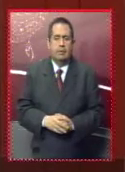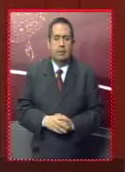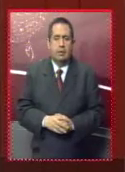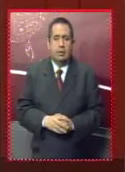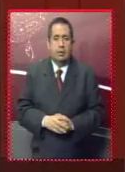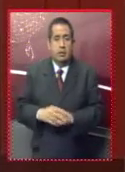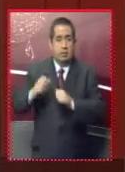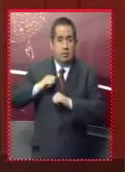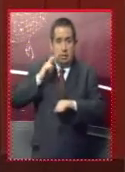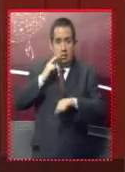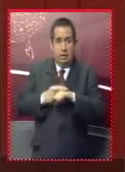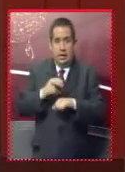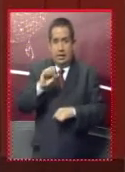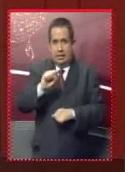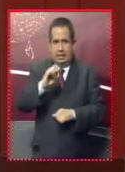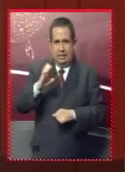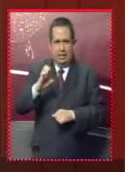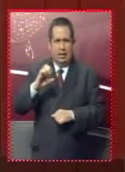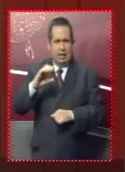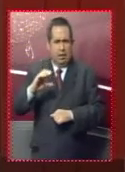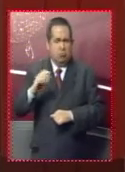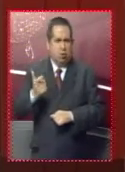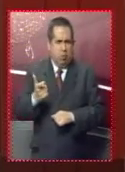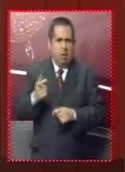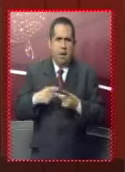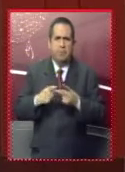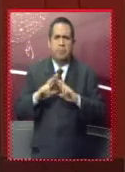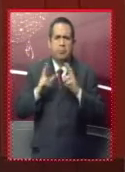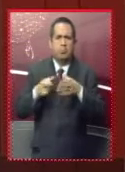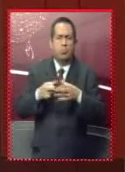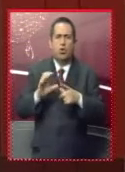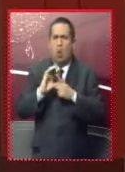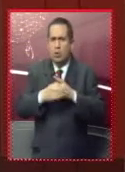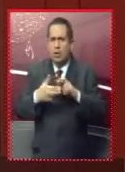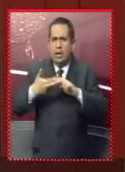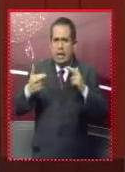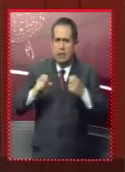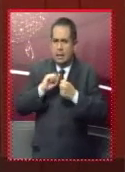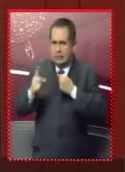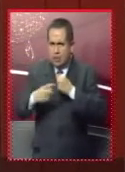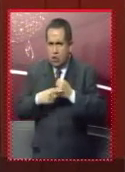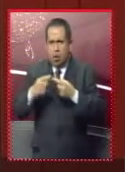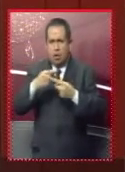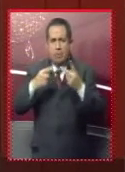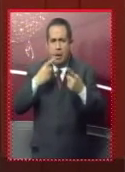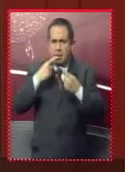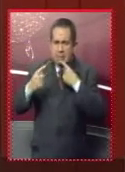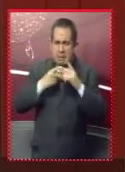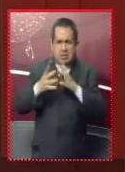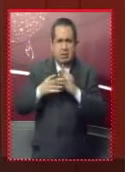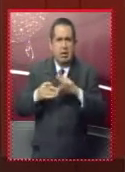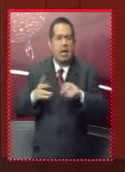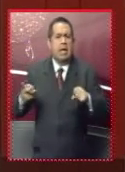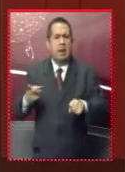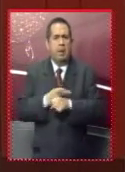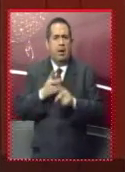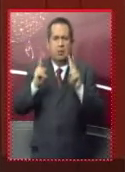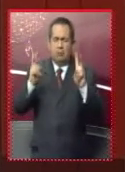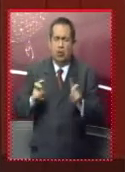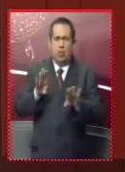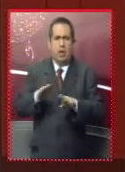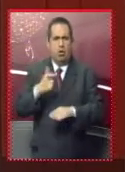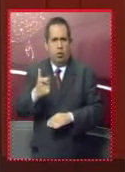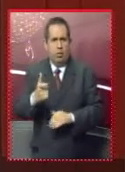La titular de la Secretaría de Economía se reunió con senadores de comisiones de Relaciones Exteriores para analizar todos los temas en la